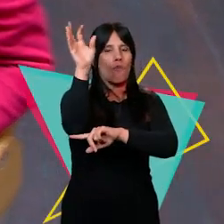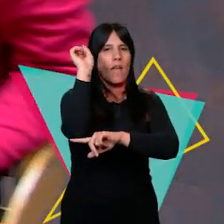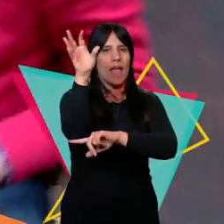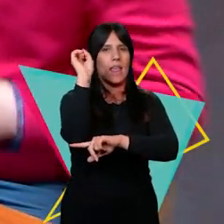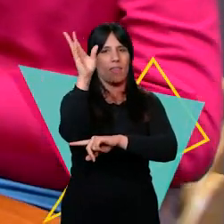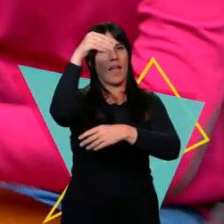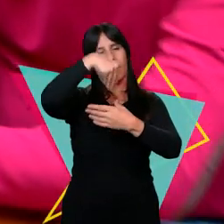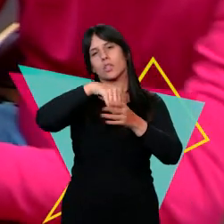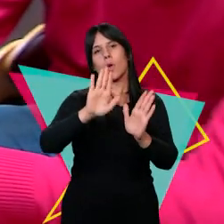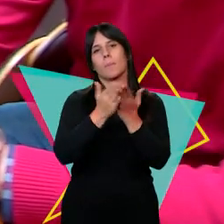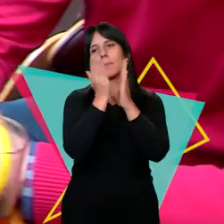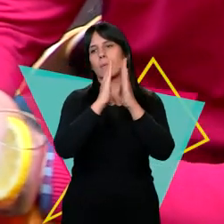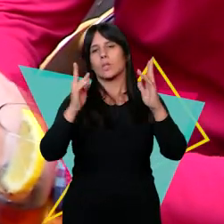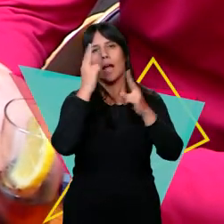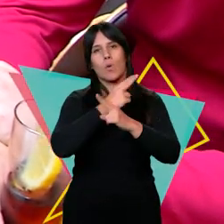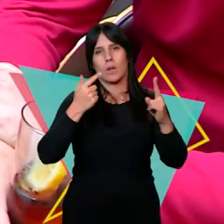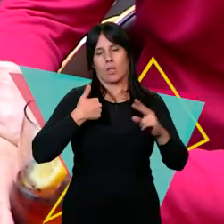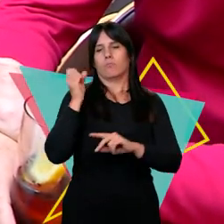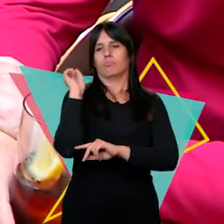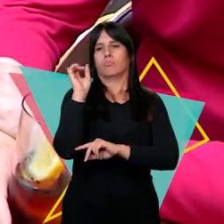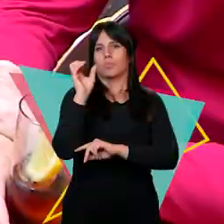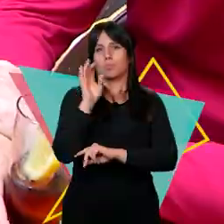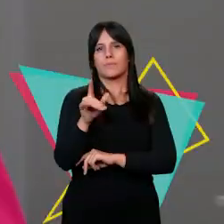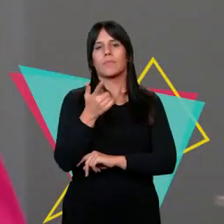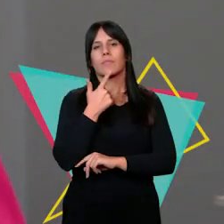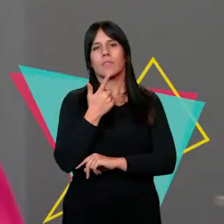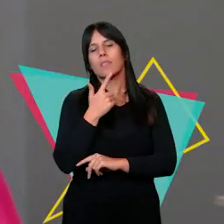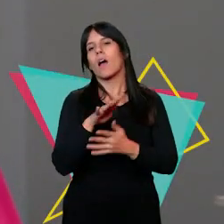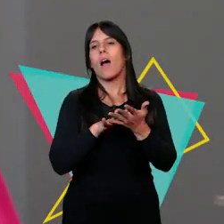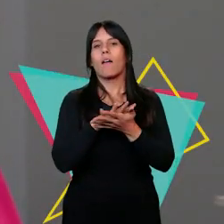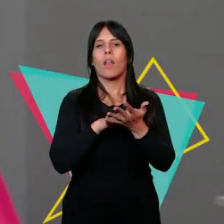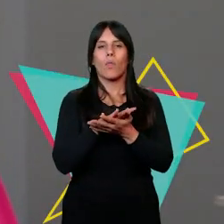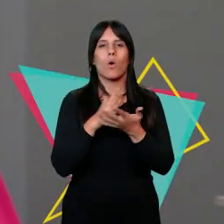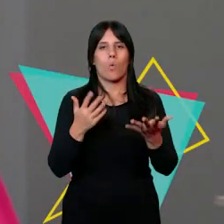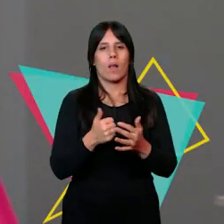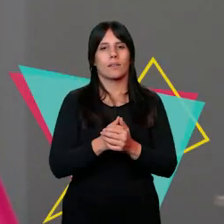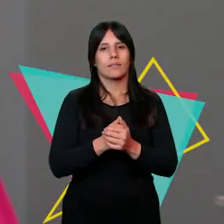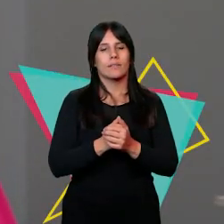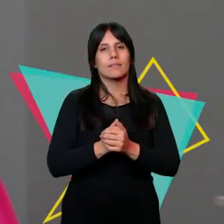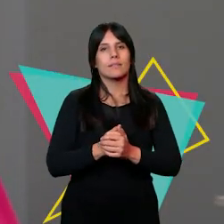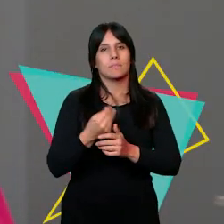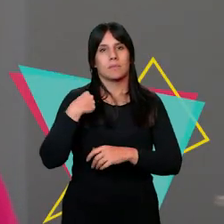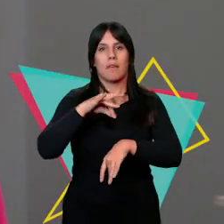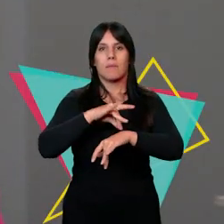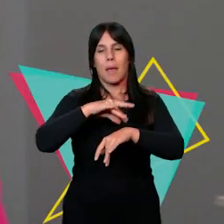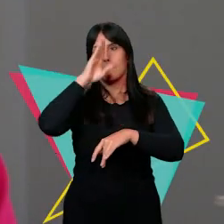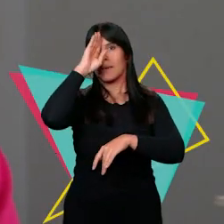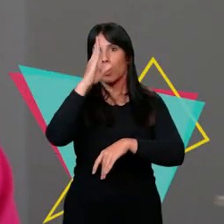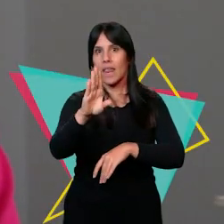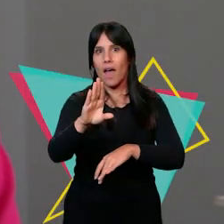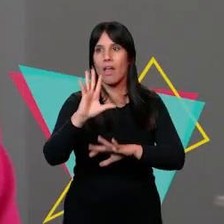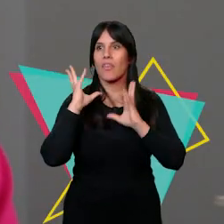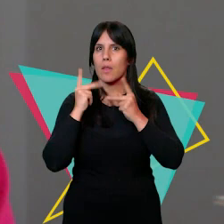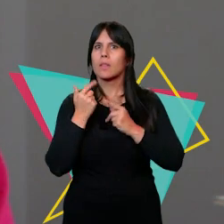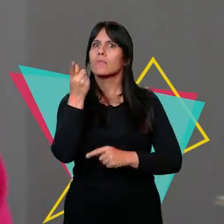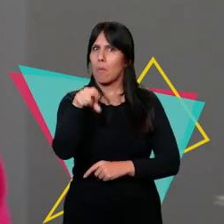pública que titularon Convivir con la bipolaridad y mencionaron que la llevaría a cabo Ángel Doncel Cervantes, escritor. Entonces ya veo cómo se